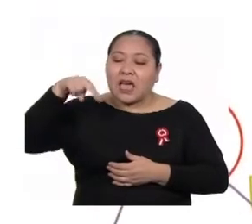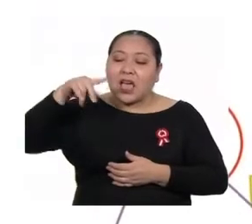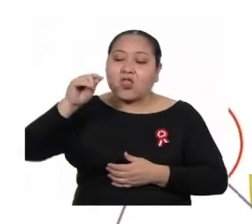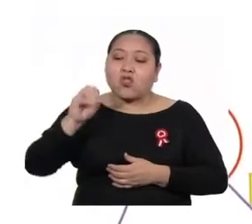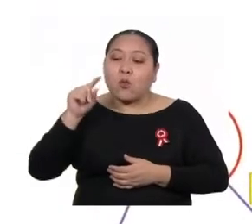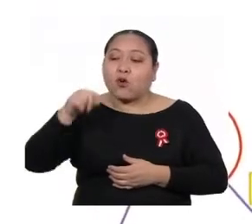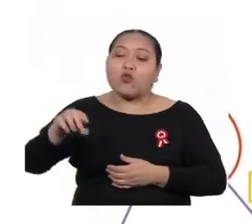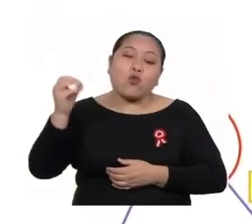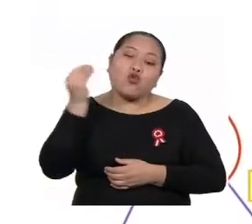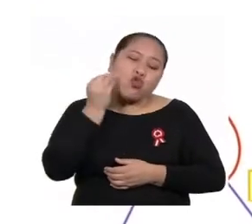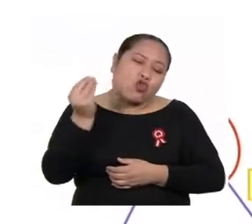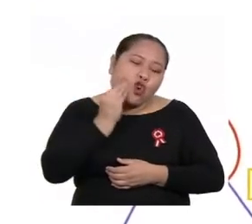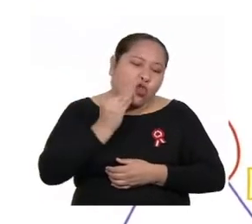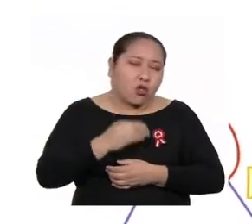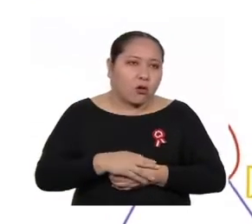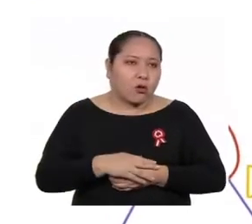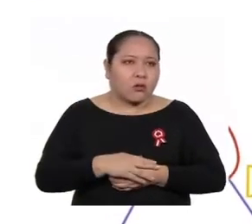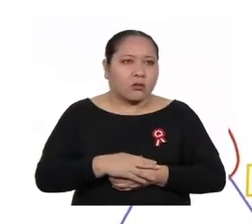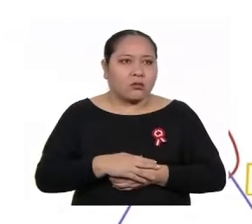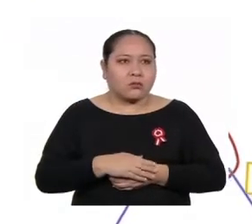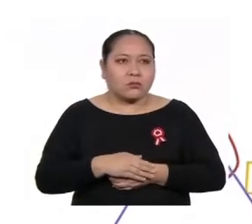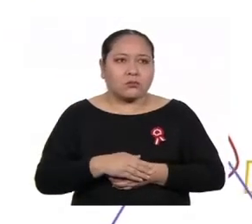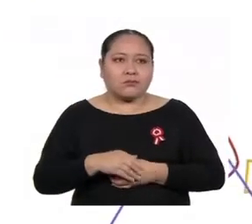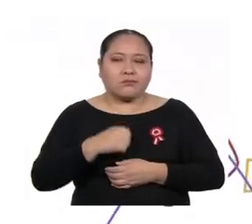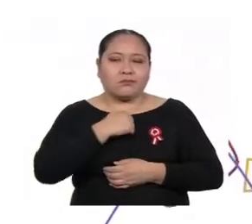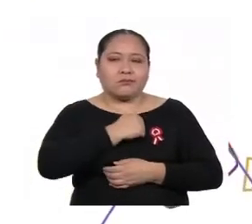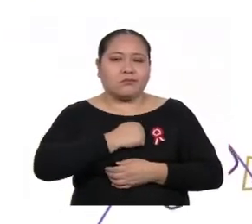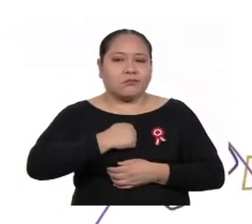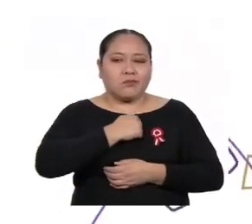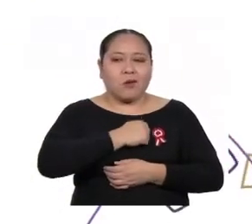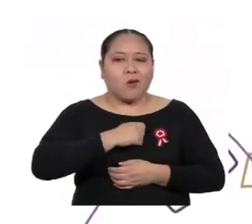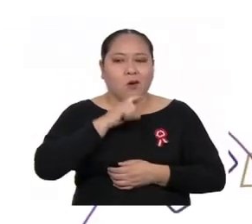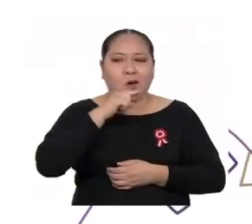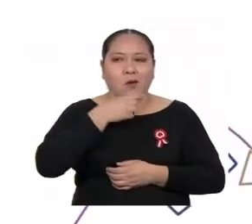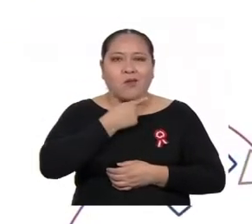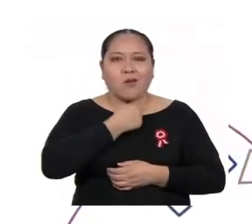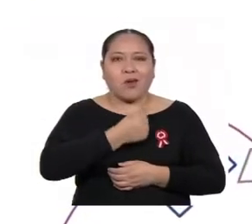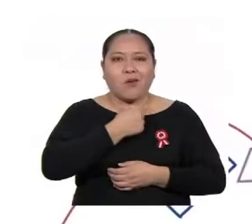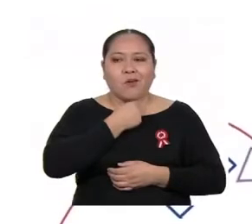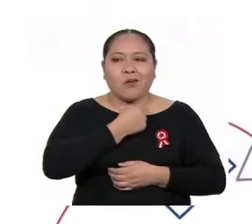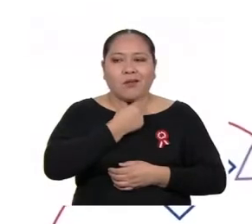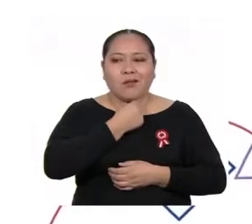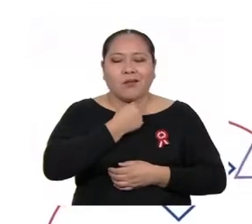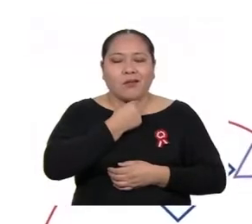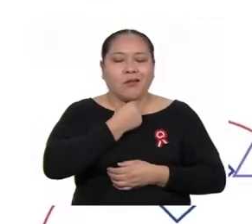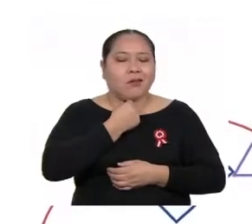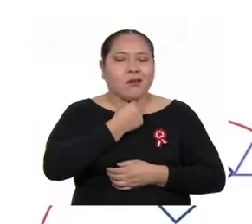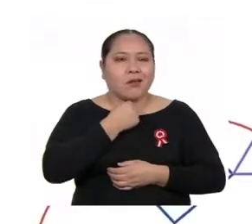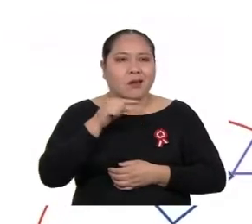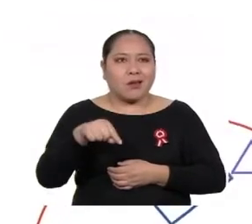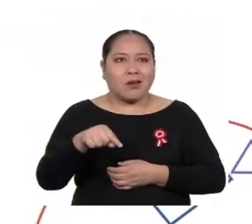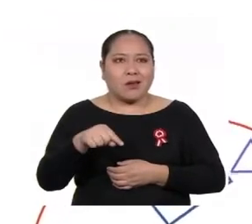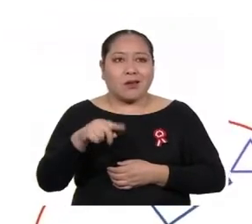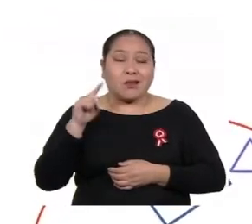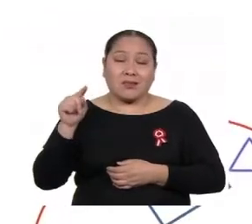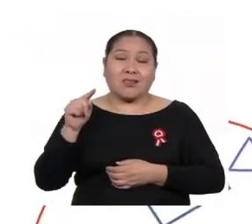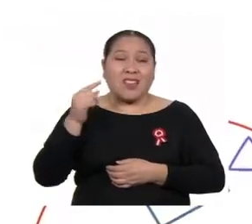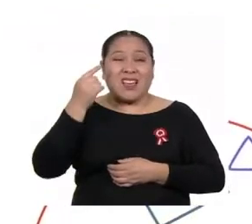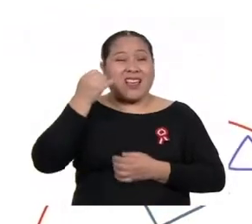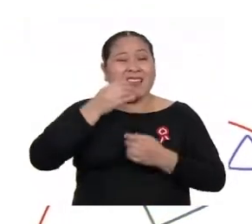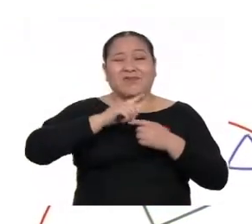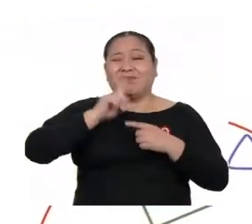dijo. Pobre abuelita. Entonces estaba muy lejos de imaginar que el bruto de su